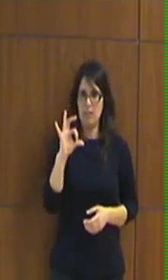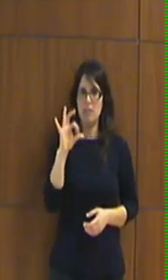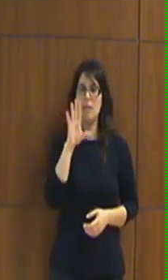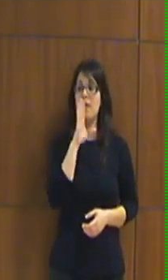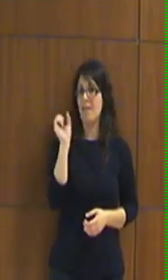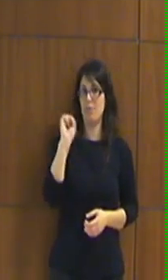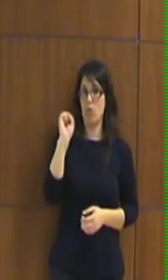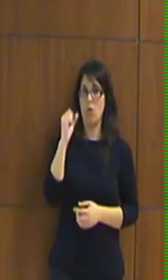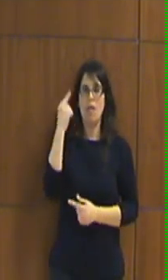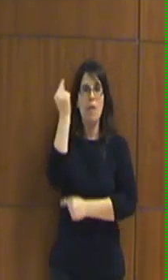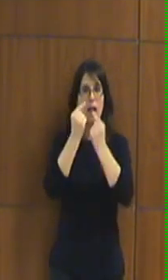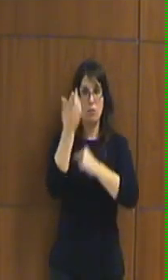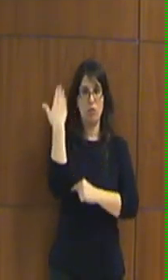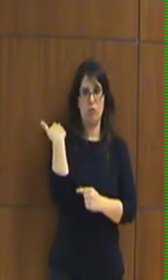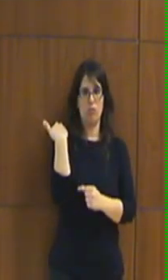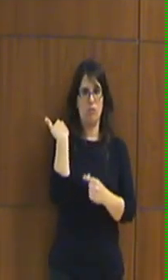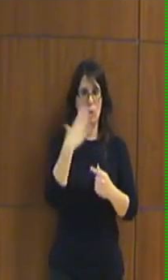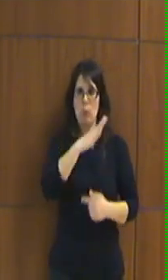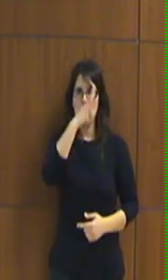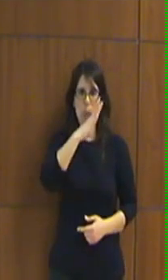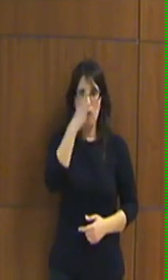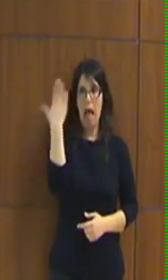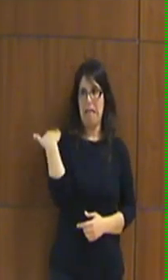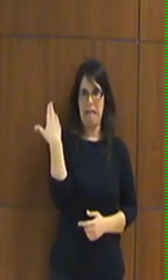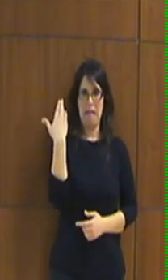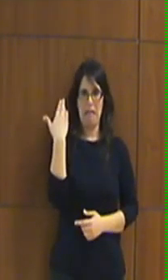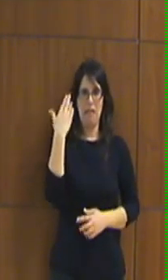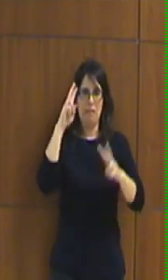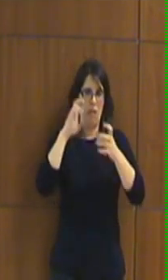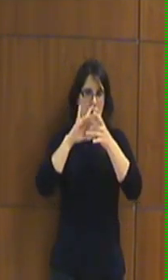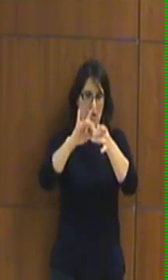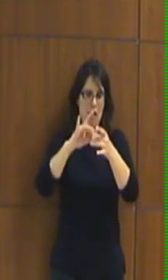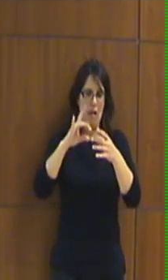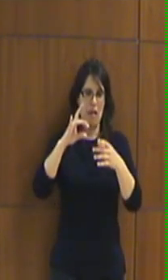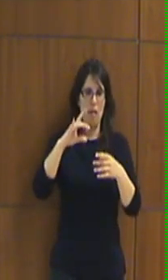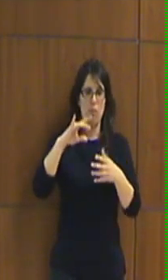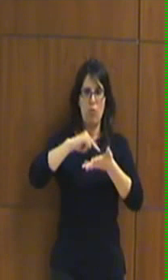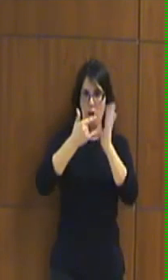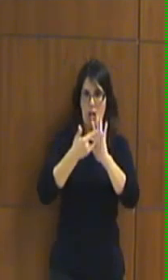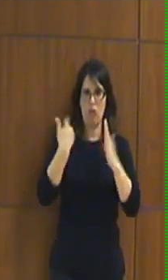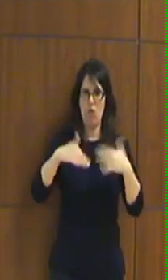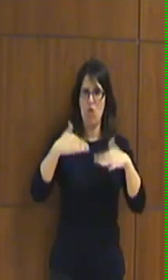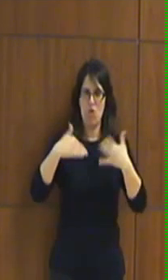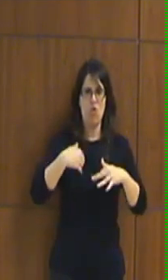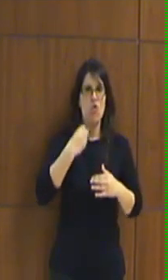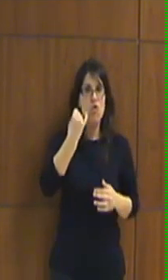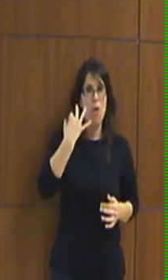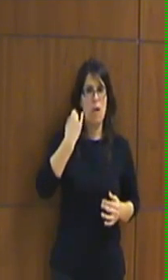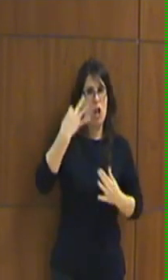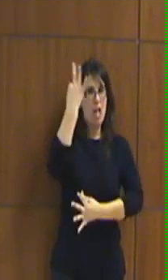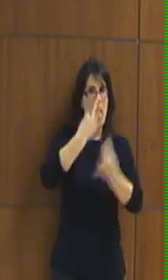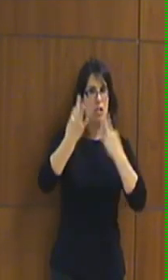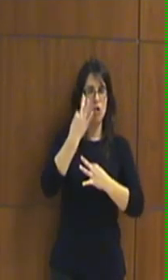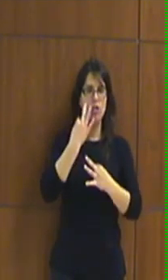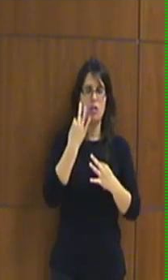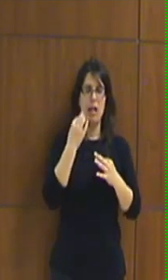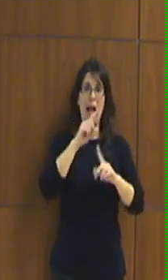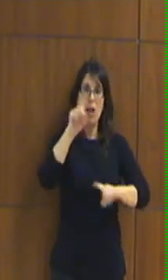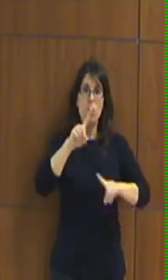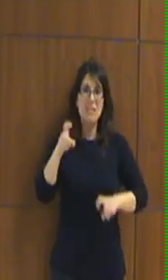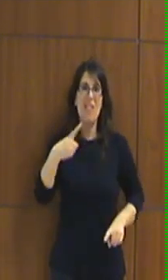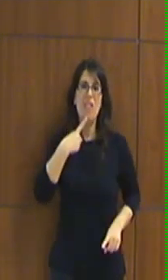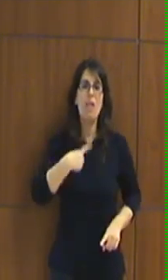escandalosos. En la encuesta que habían hecho, que no era 1 ni a 2 ni a 3, sino a muchas personas, el